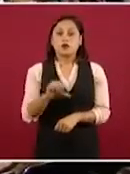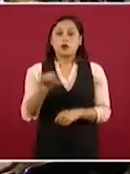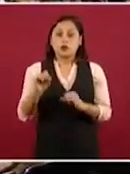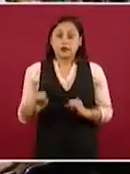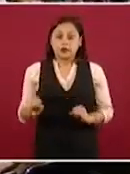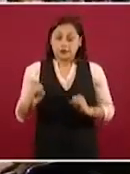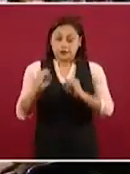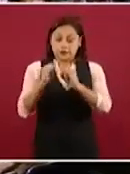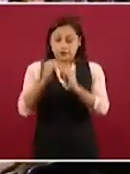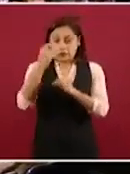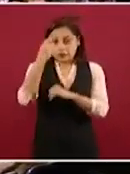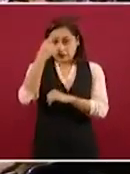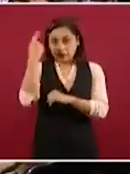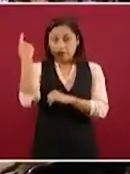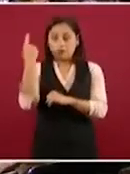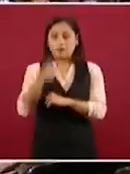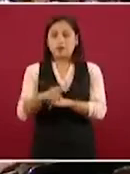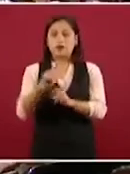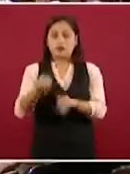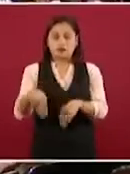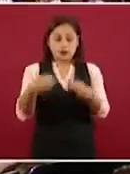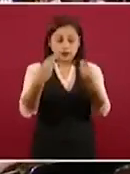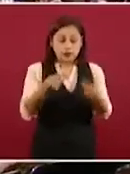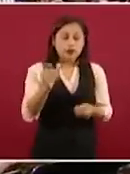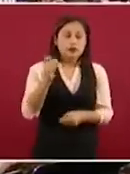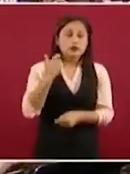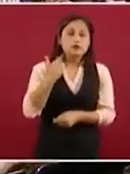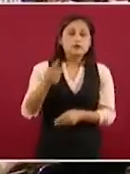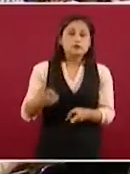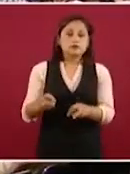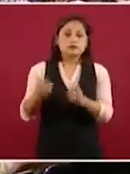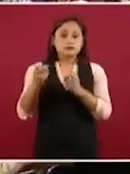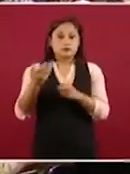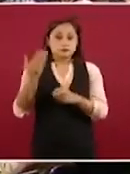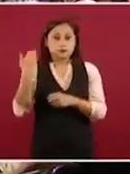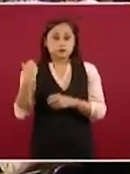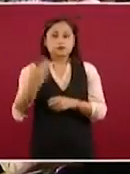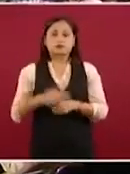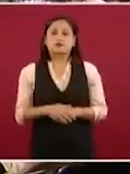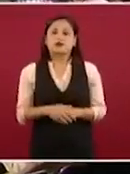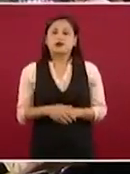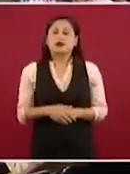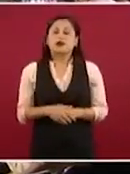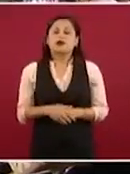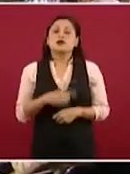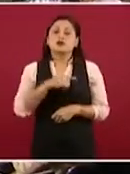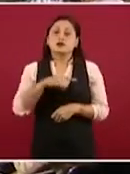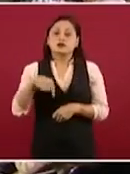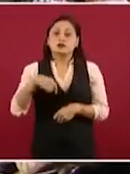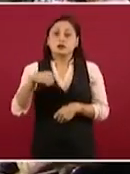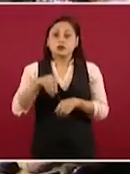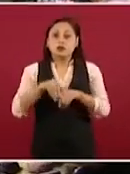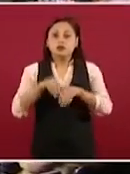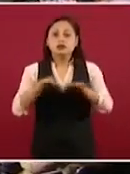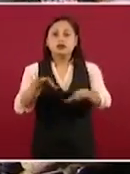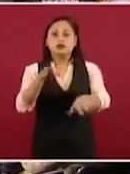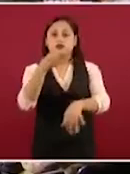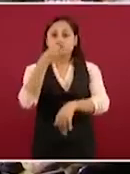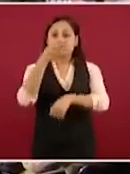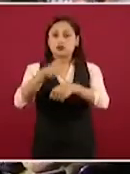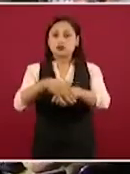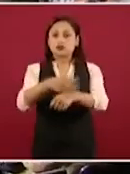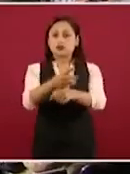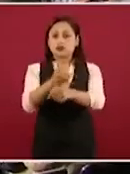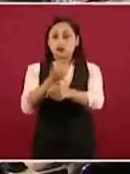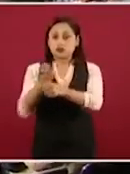lo Robado, vamos a emitir formalmente la convocatoria para la sexta subasta con sentido